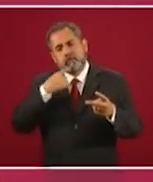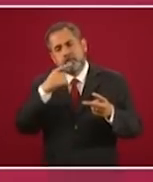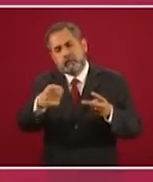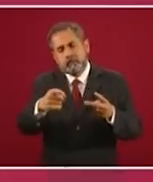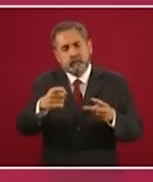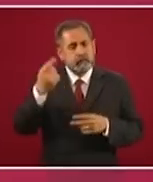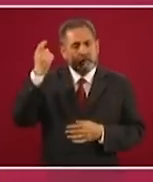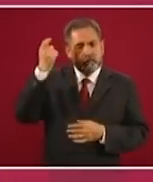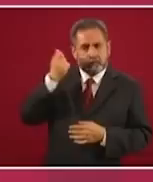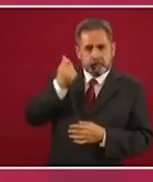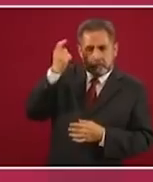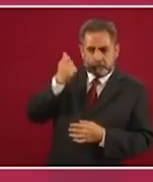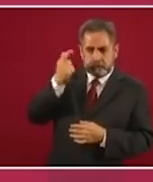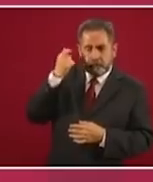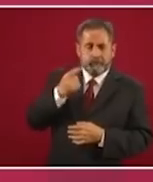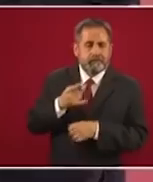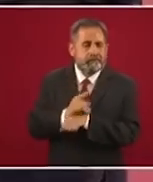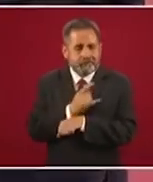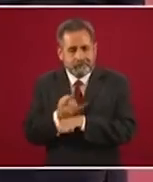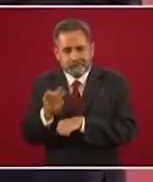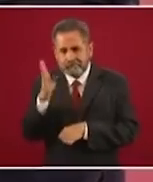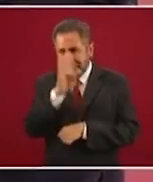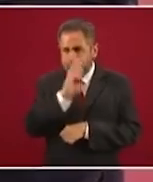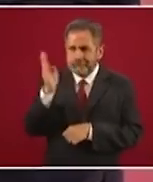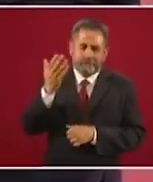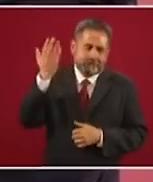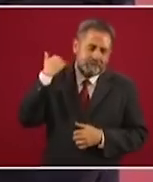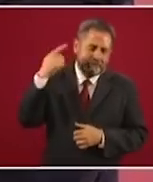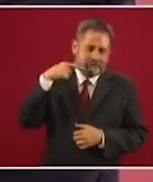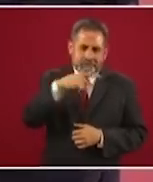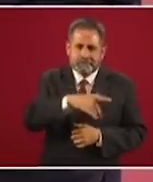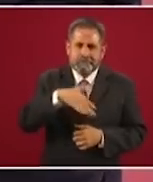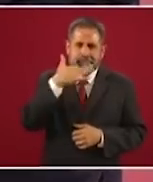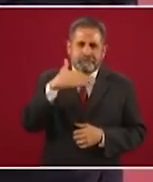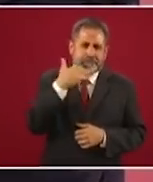las pensiones irregulares o que fueron producto